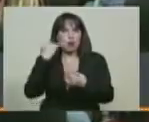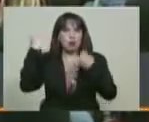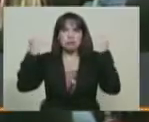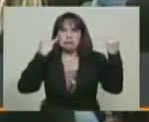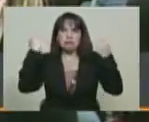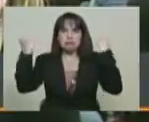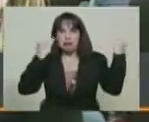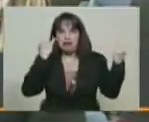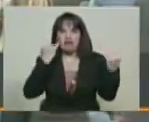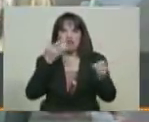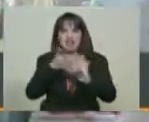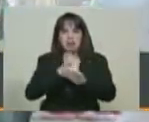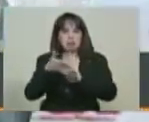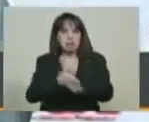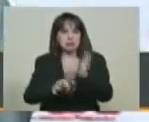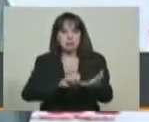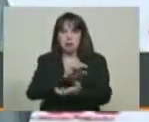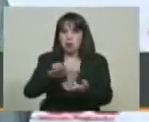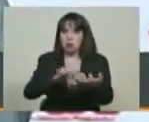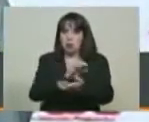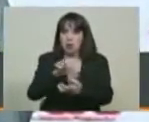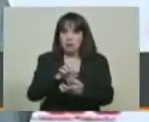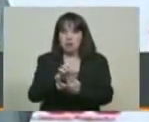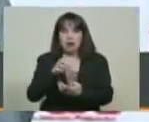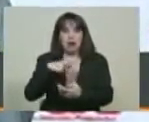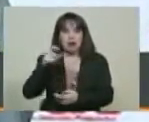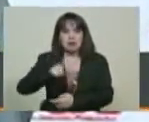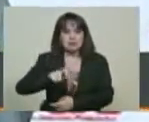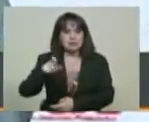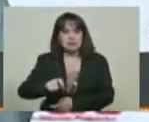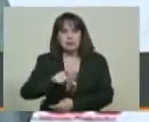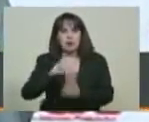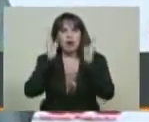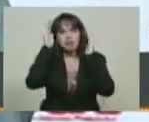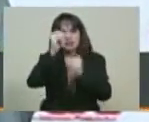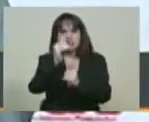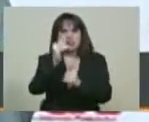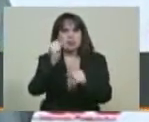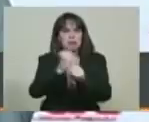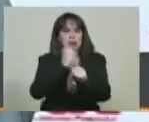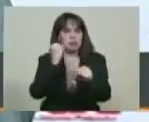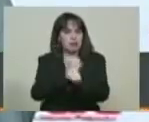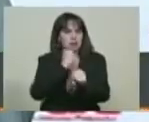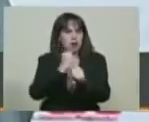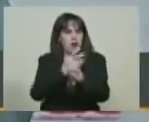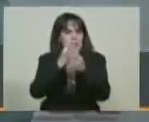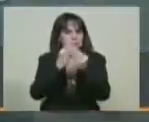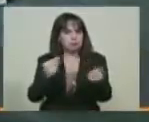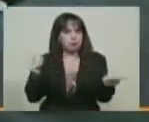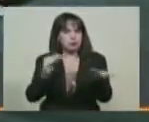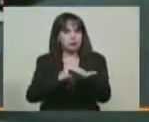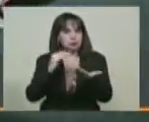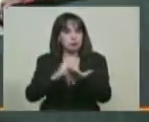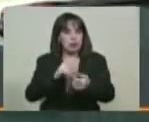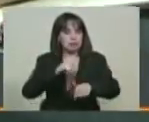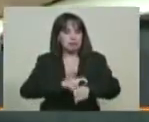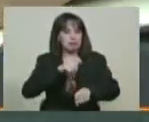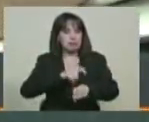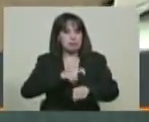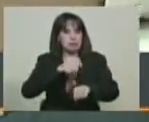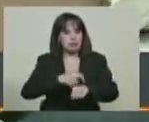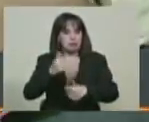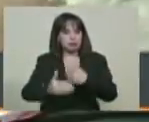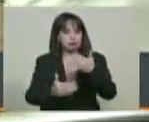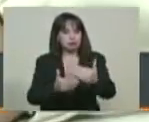los problemas, los asuntos que la juventud quiere que de verdad se atiendan, se trabajen a mediano, a corto, a largo